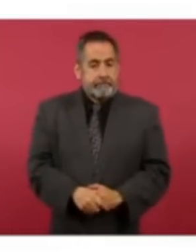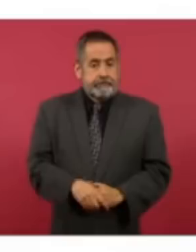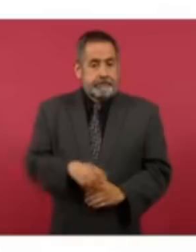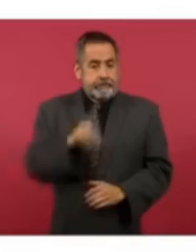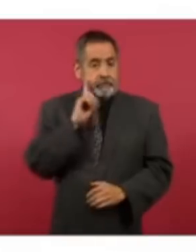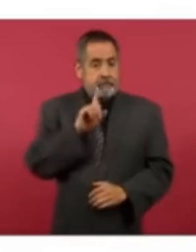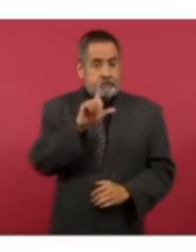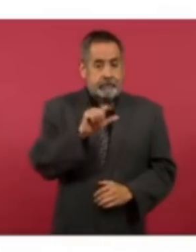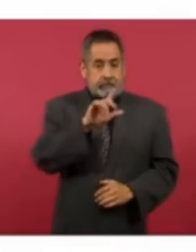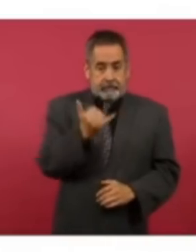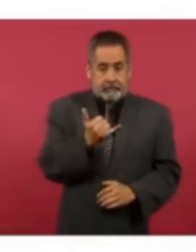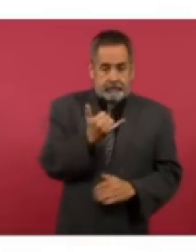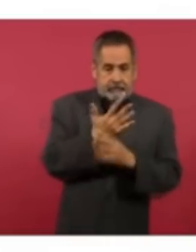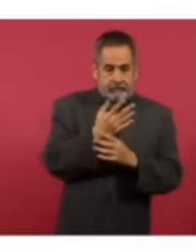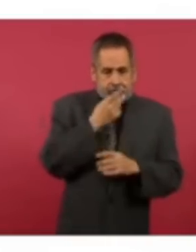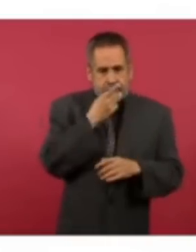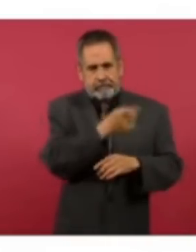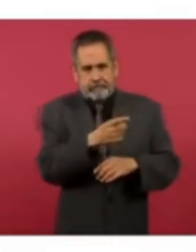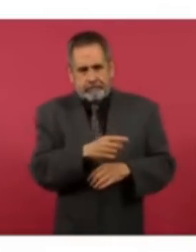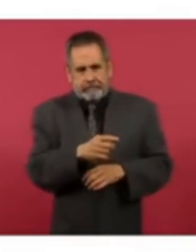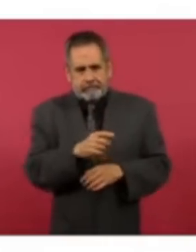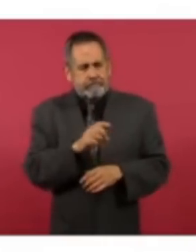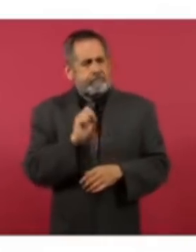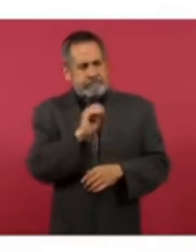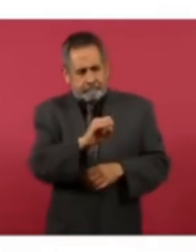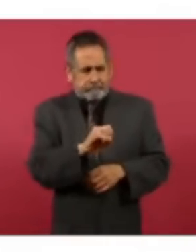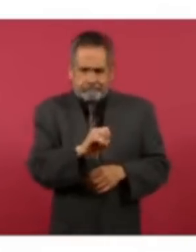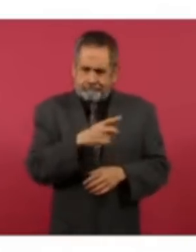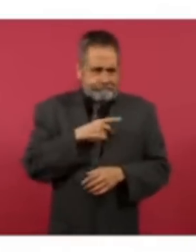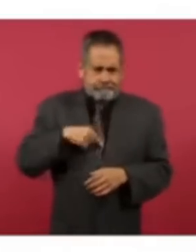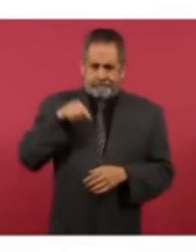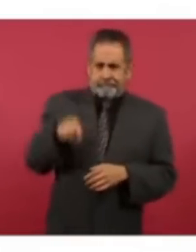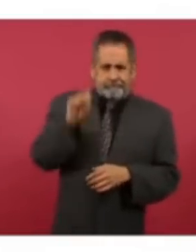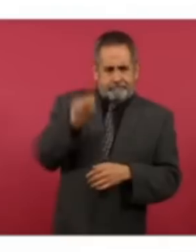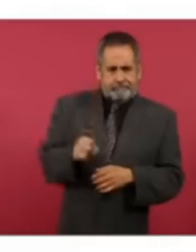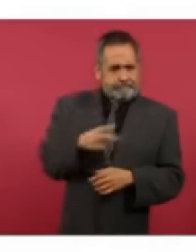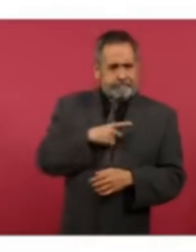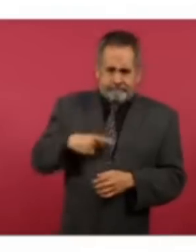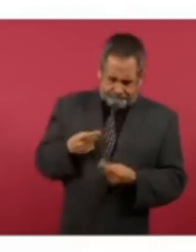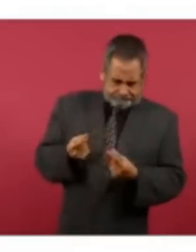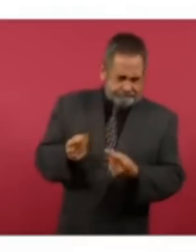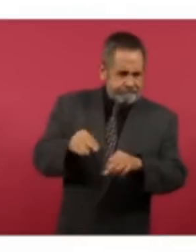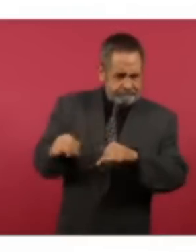Sí le dice a una persona, ¿no?, del sur, sí, ya les toca, pero trabajar.